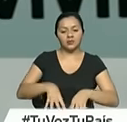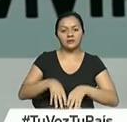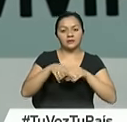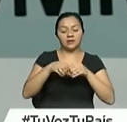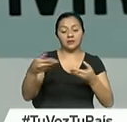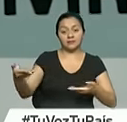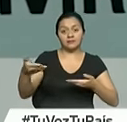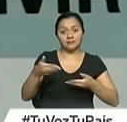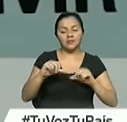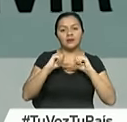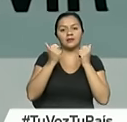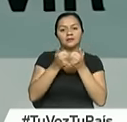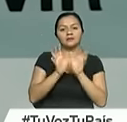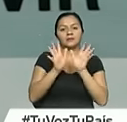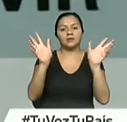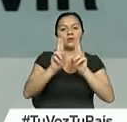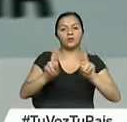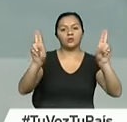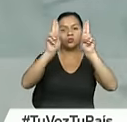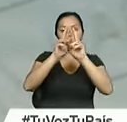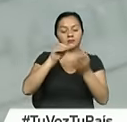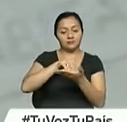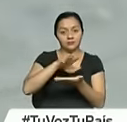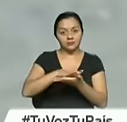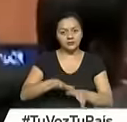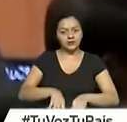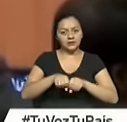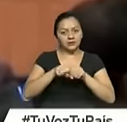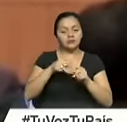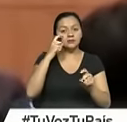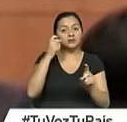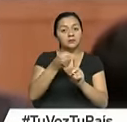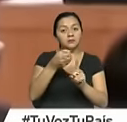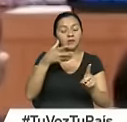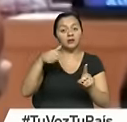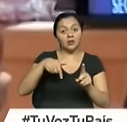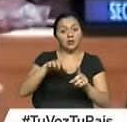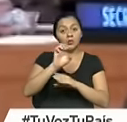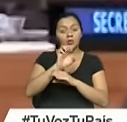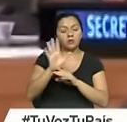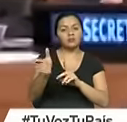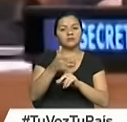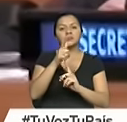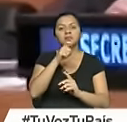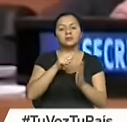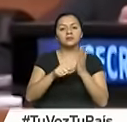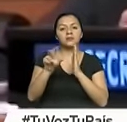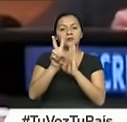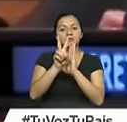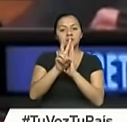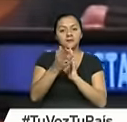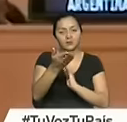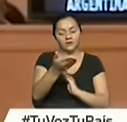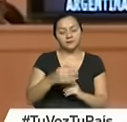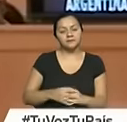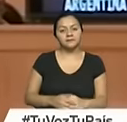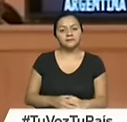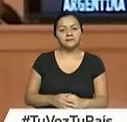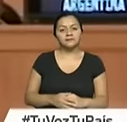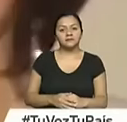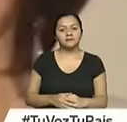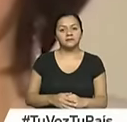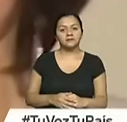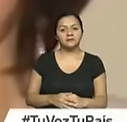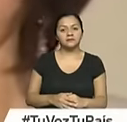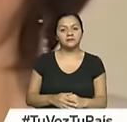por la Asamblea General de las Naciones Unidas. El impacto que tendrá en el país lo destaca María de los Ángeles Duarte, ministra de